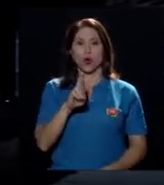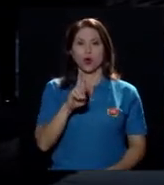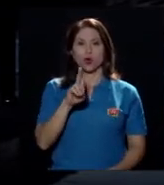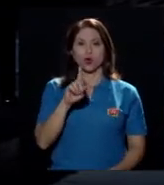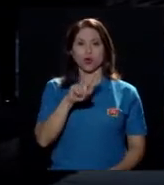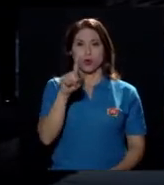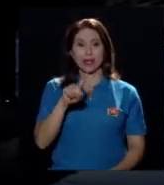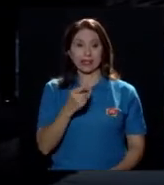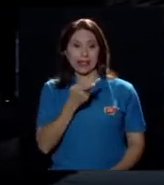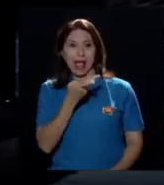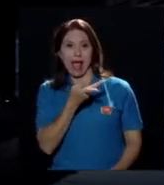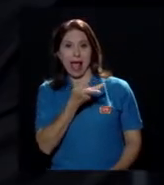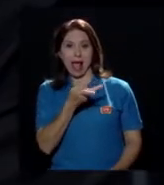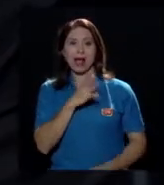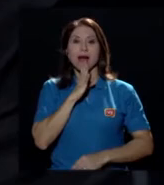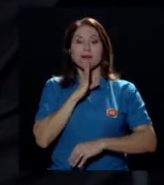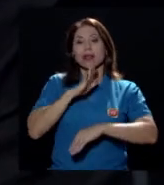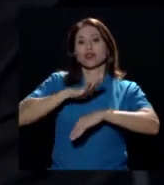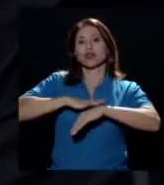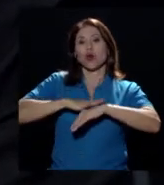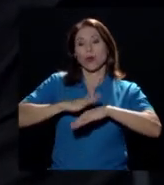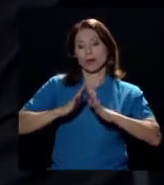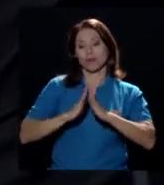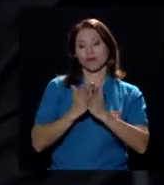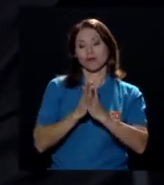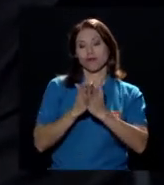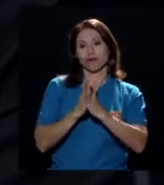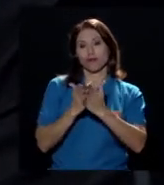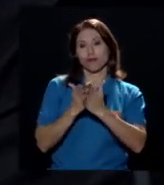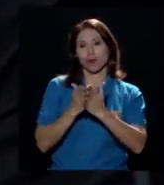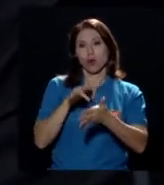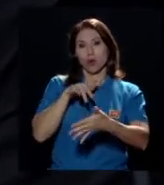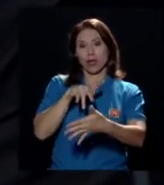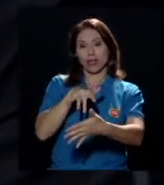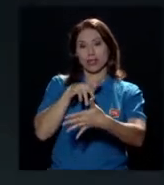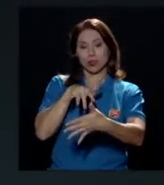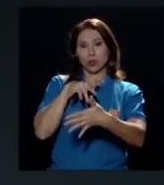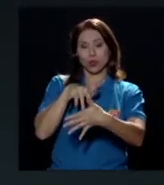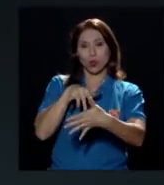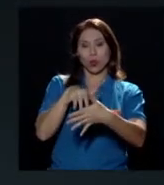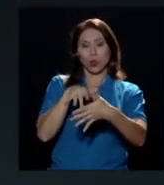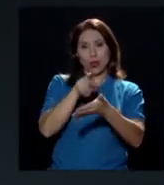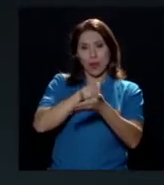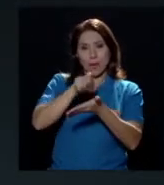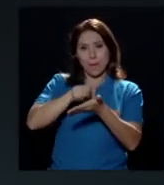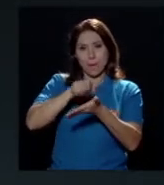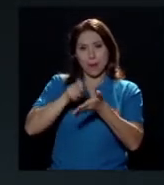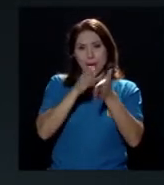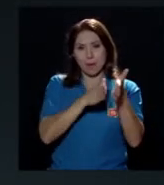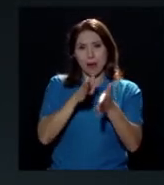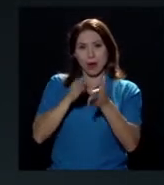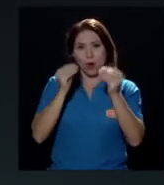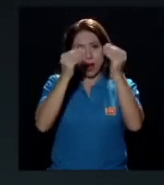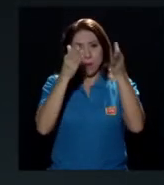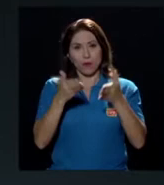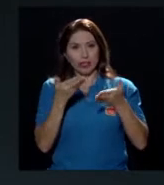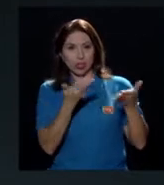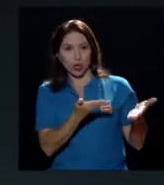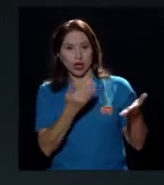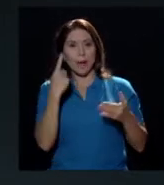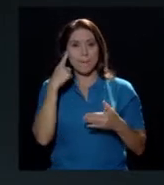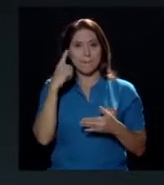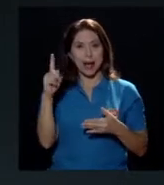hablando sobre el estudio que para el Estado de la Nación preparó la profesora, y tal